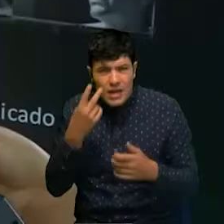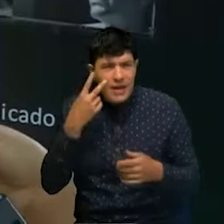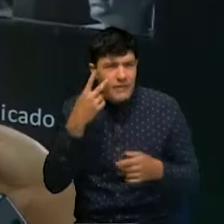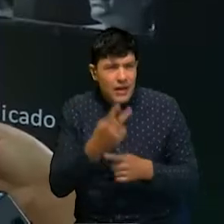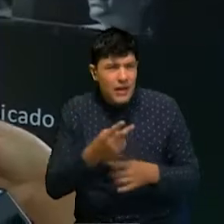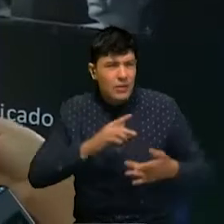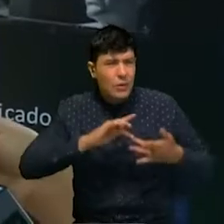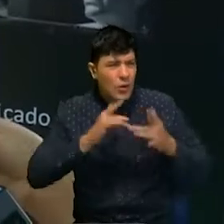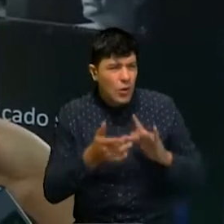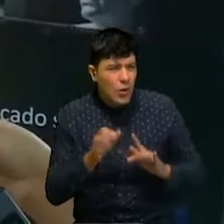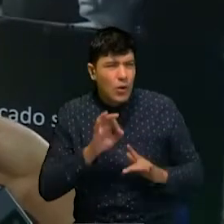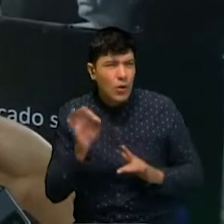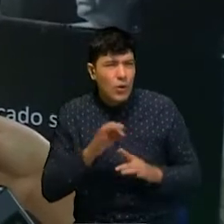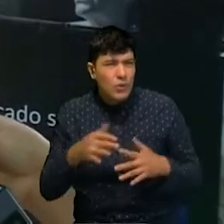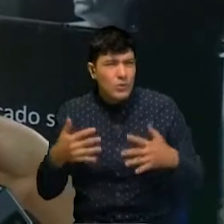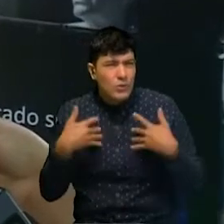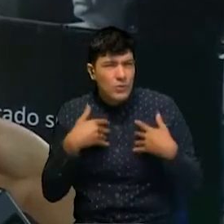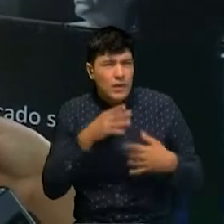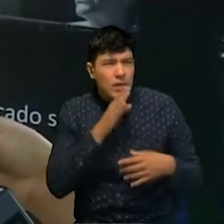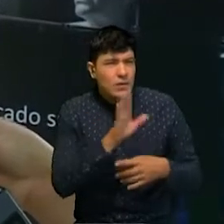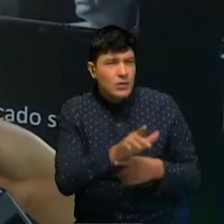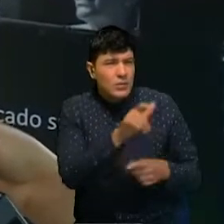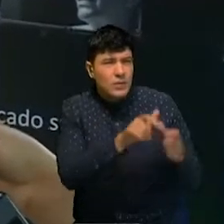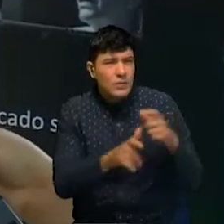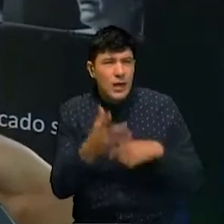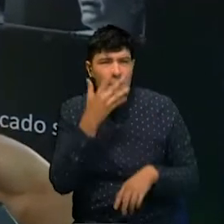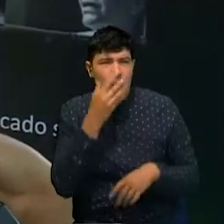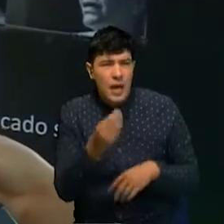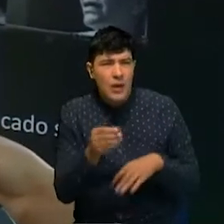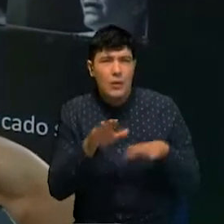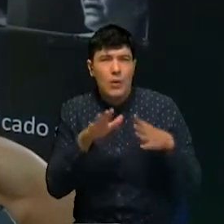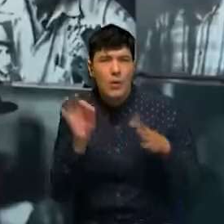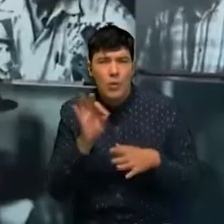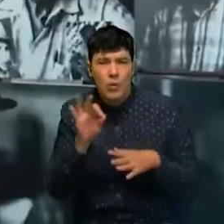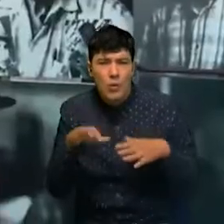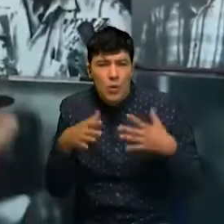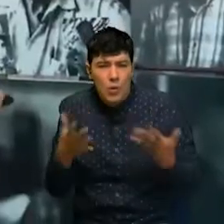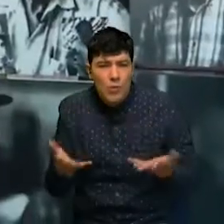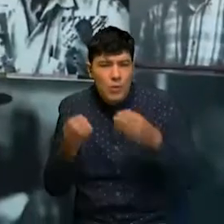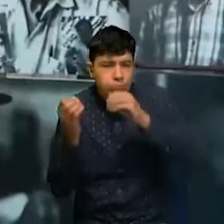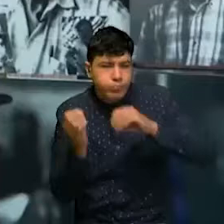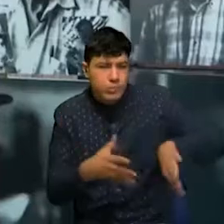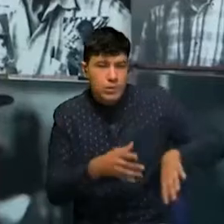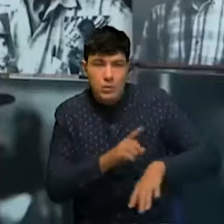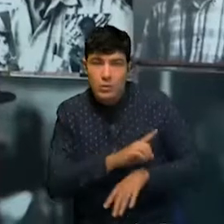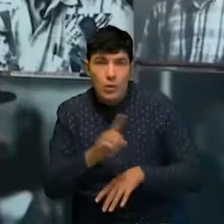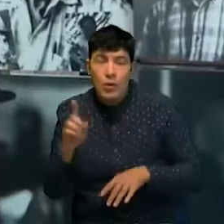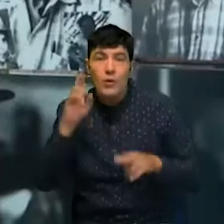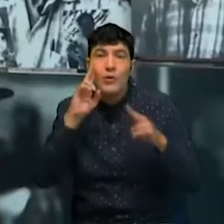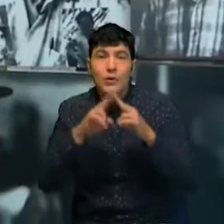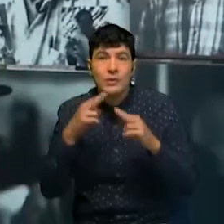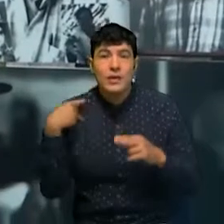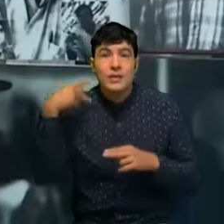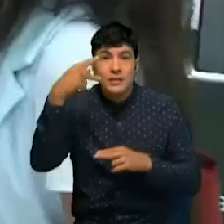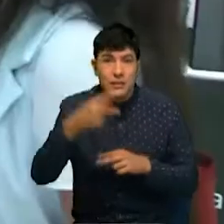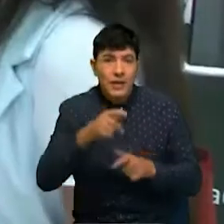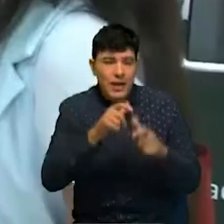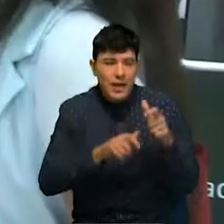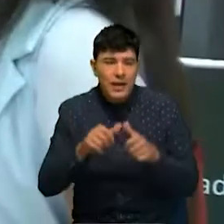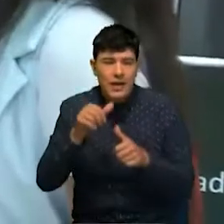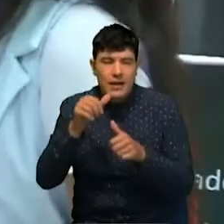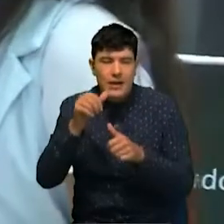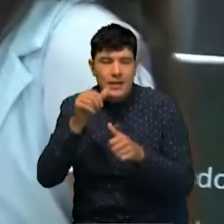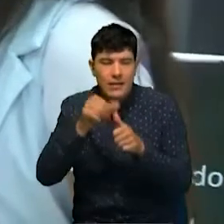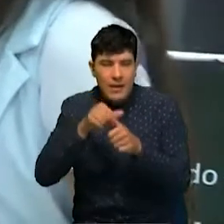tragedia de quién fue el perpetrador, de cómo lo desaparecieron, no. Desde 1985, el señor Balbino